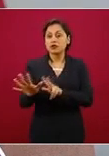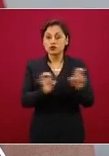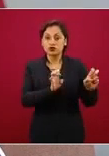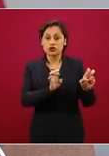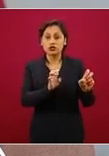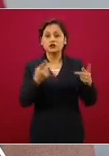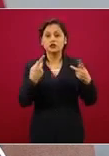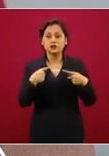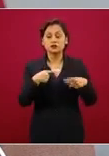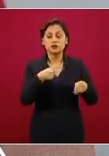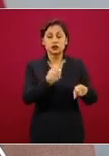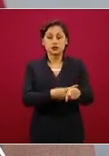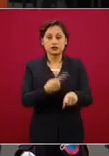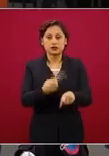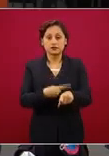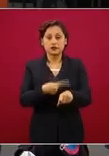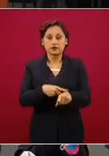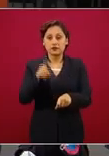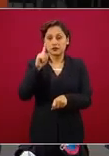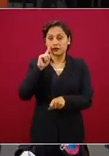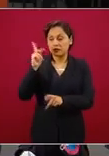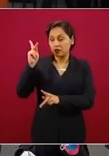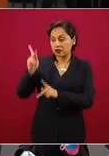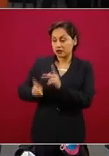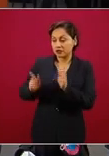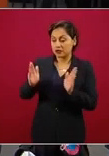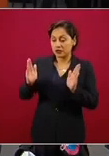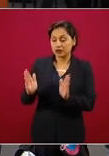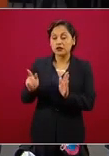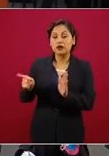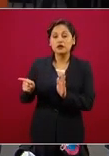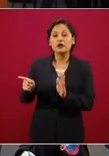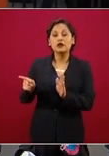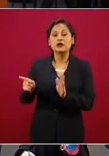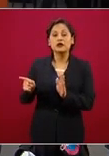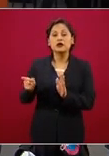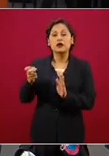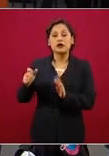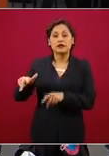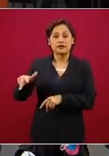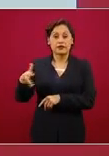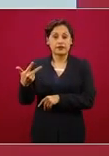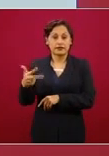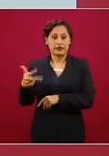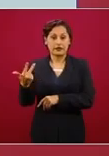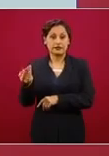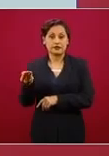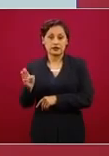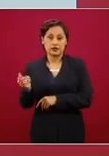que la curva está truncada el 13 de mayo. El 13 de mayo habíamos completado